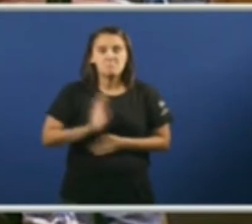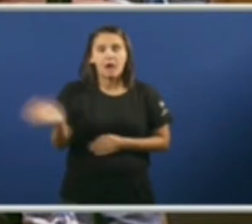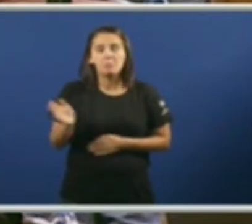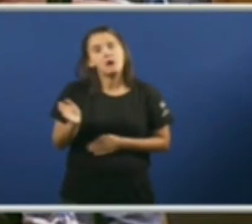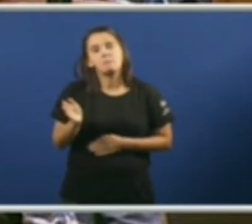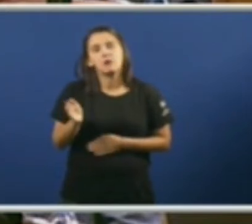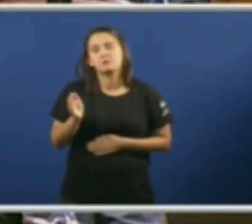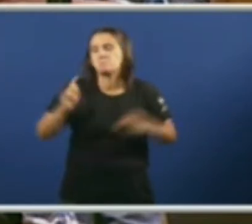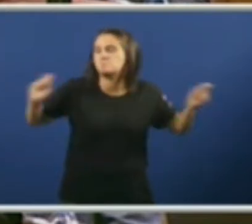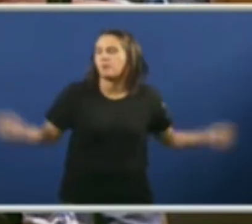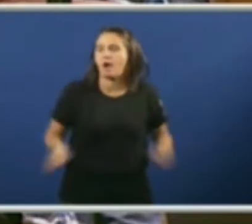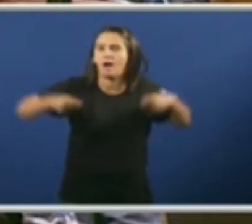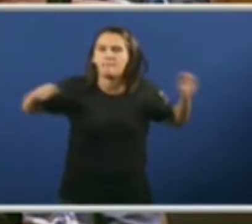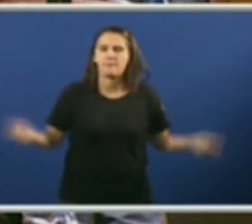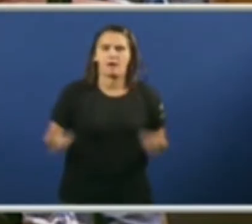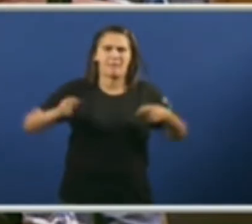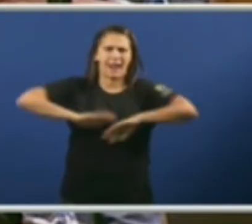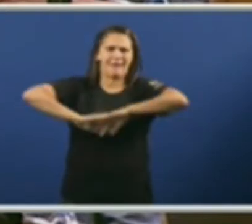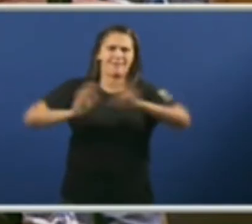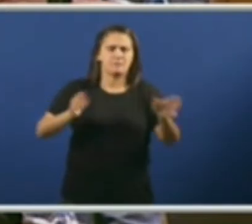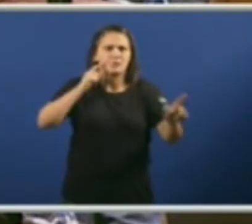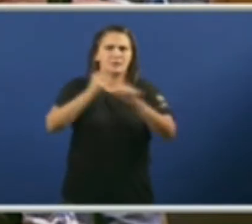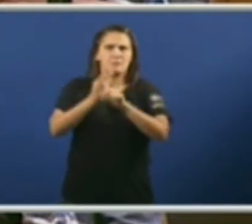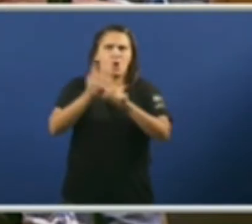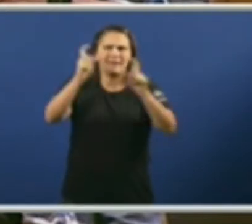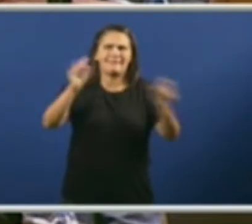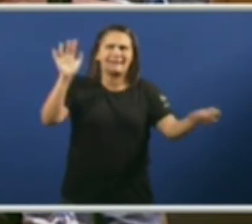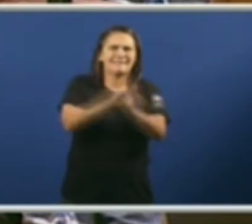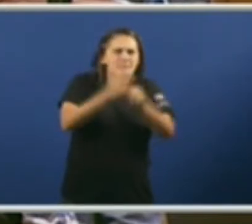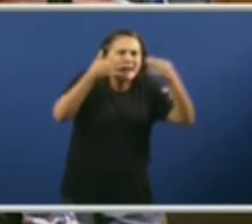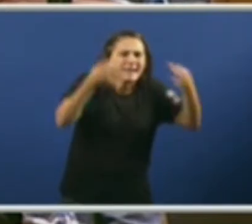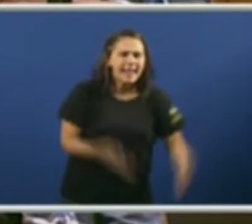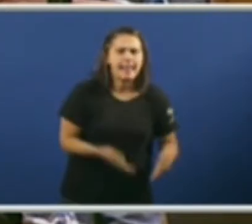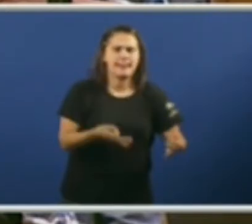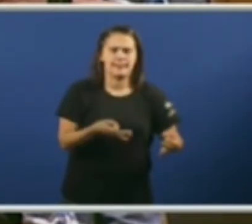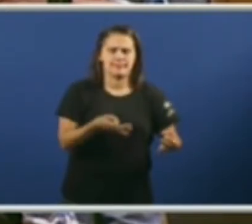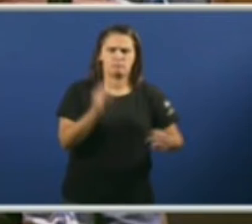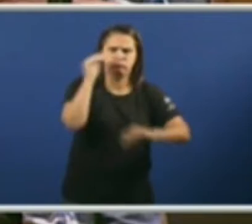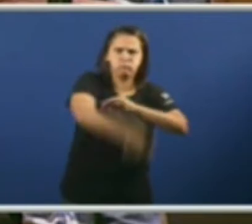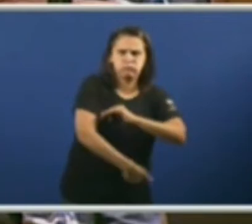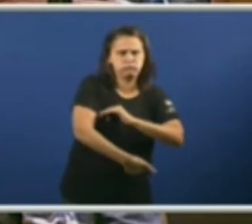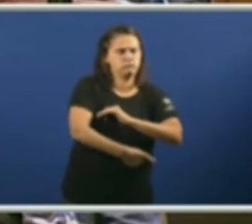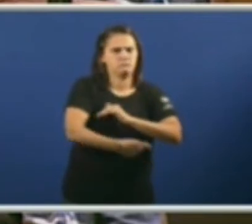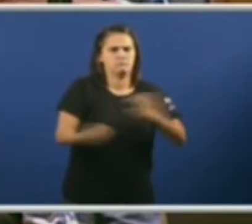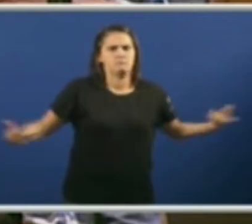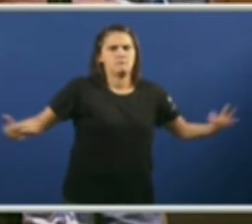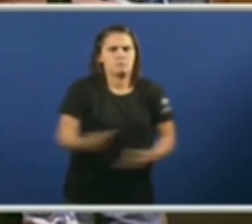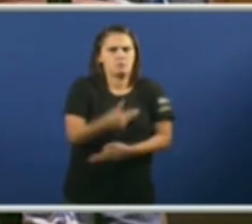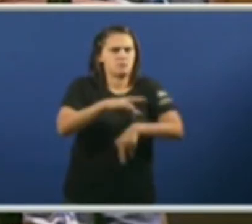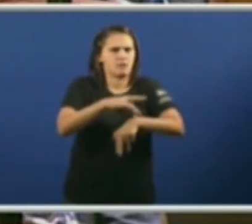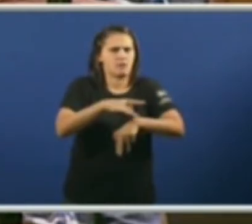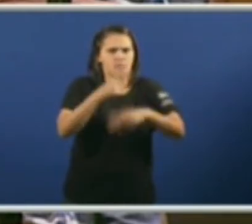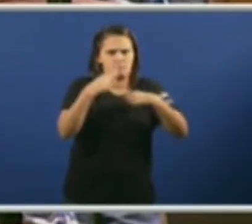facer autobombo e propaganda para intentar tapar a realidade tan grave de deterioro que se está producindo na nosa